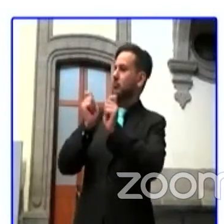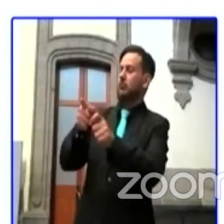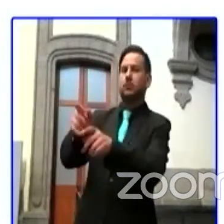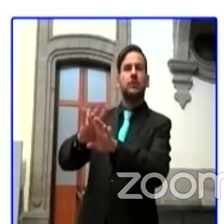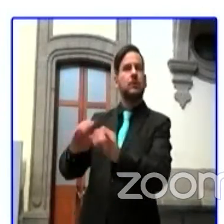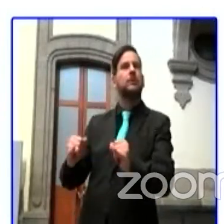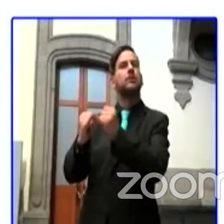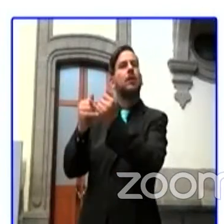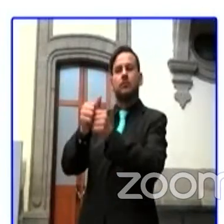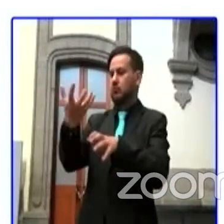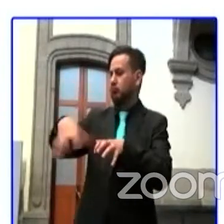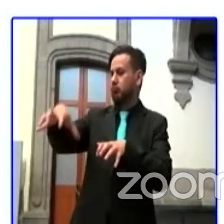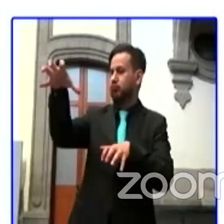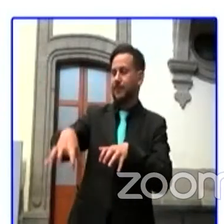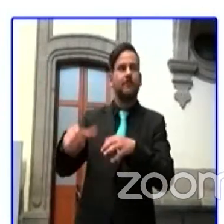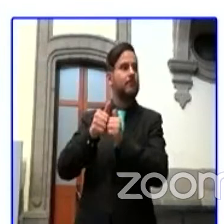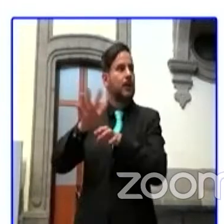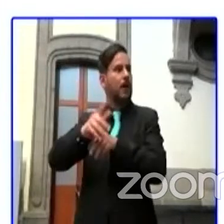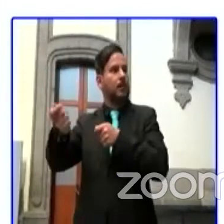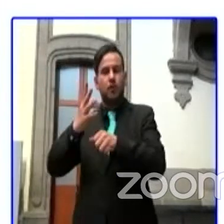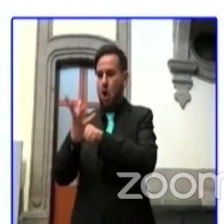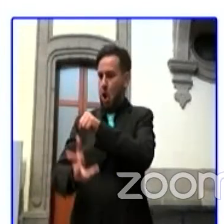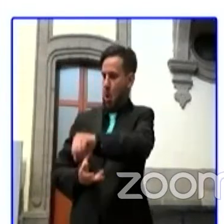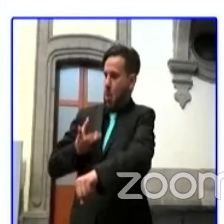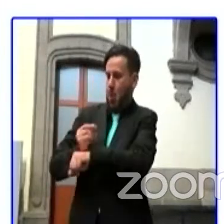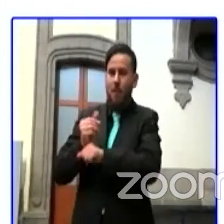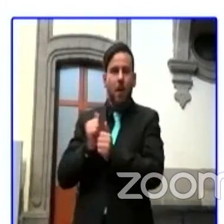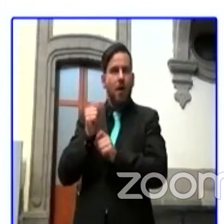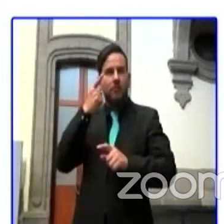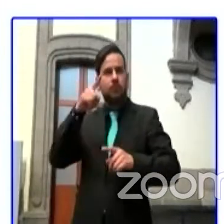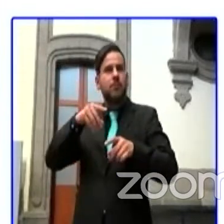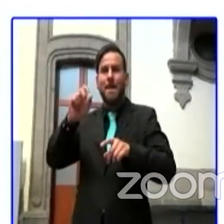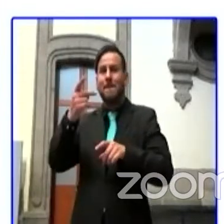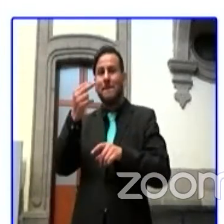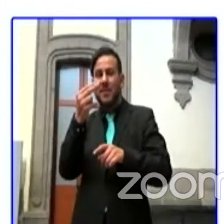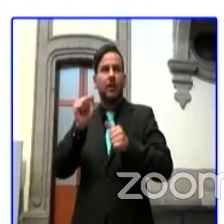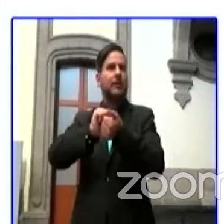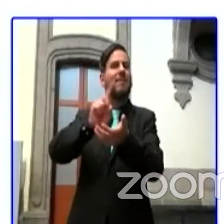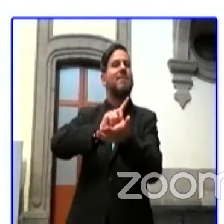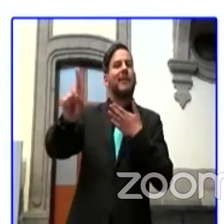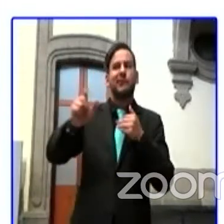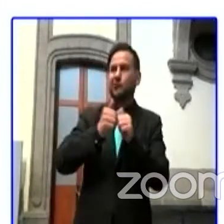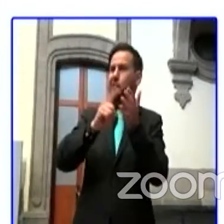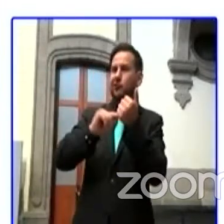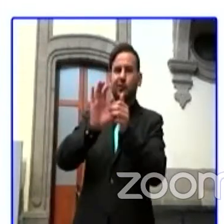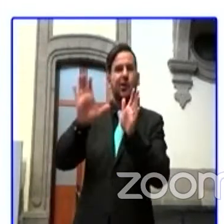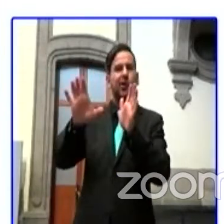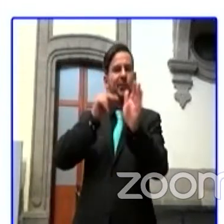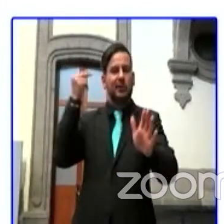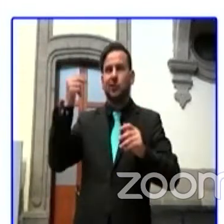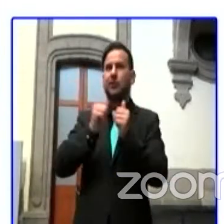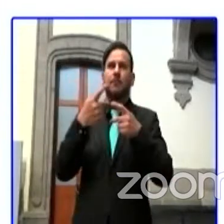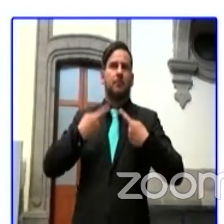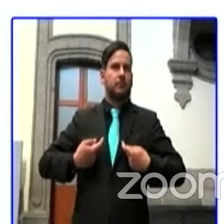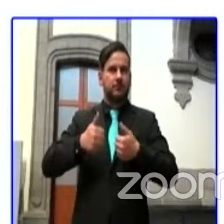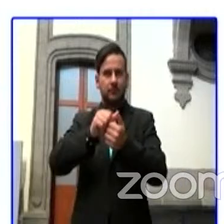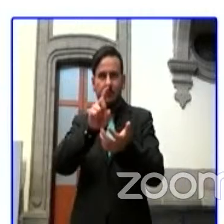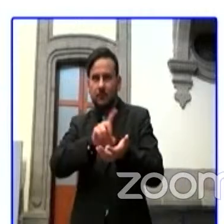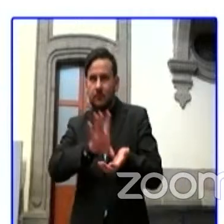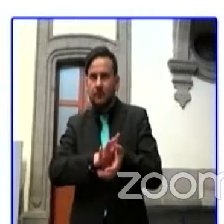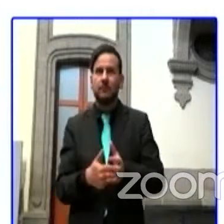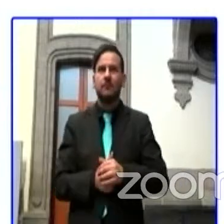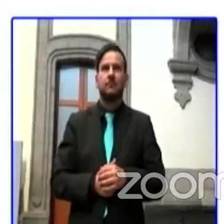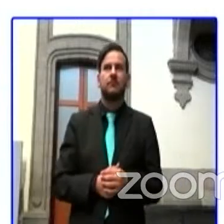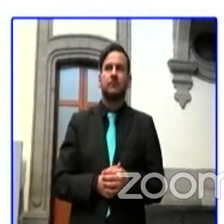descentralizada encargada del cumplimiento de los 25 derechos que están en la Convención sobre los Derechos de las Personas con